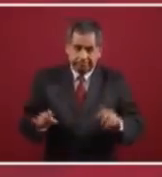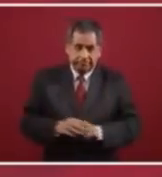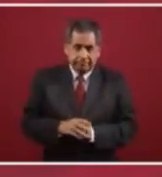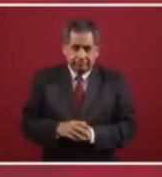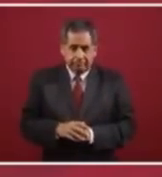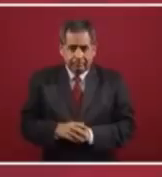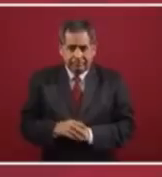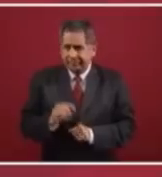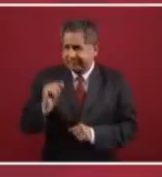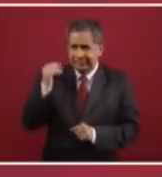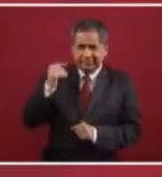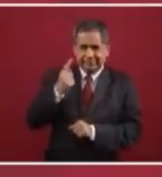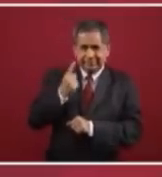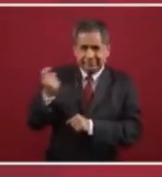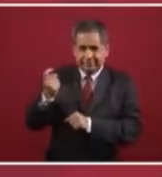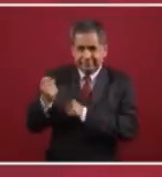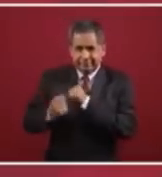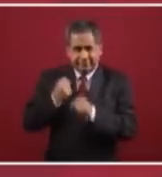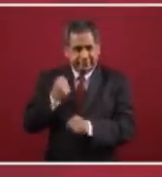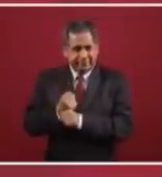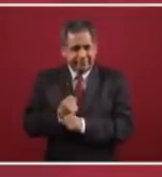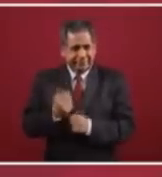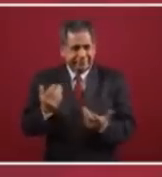hace 100 años.